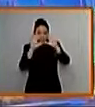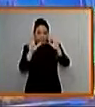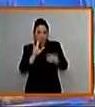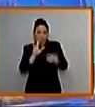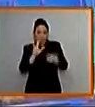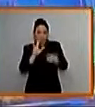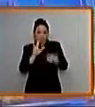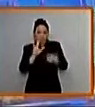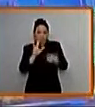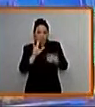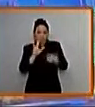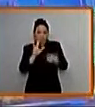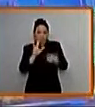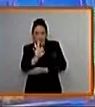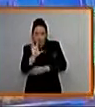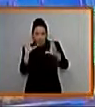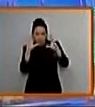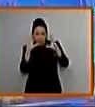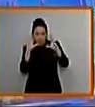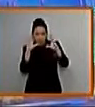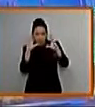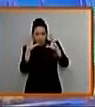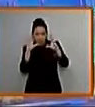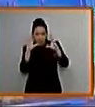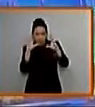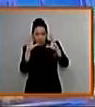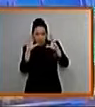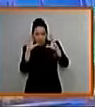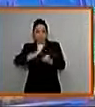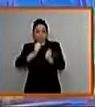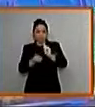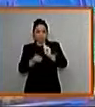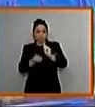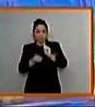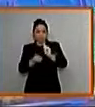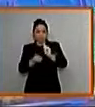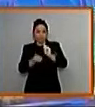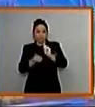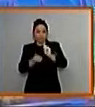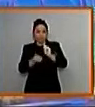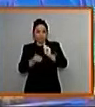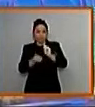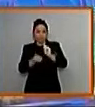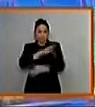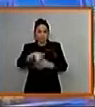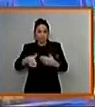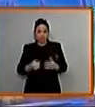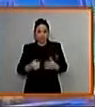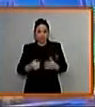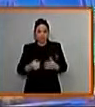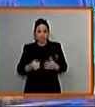y nuevamente a las 9 de la noche. Porque el Loto te cambia la vida cada día, todos los días.